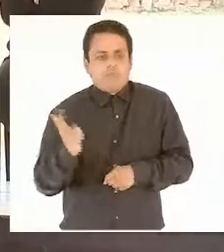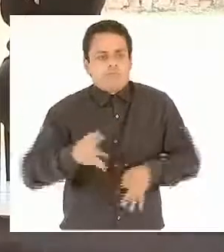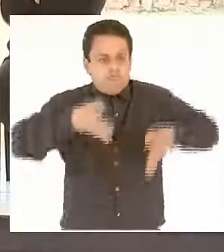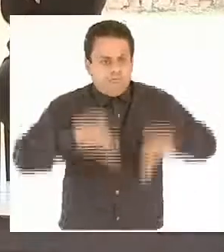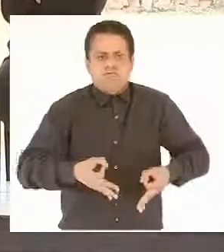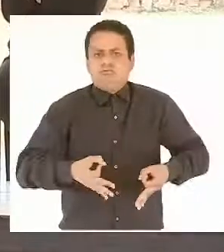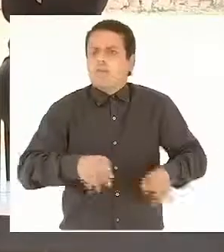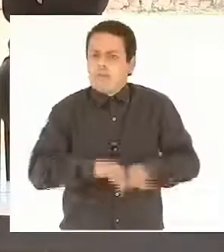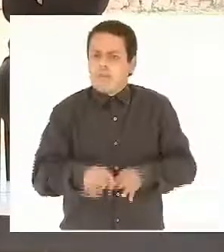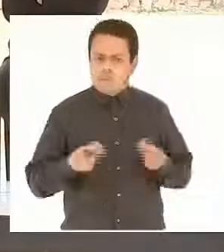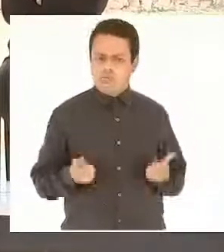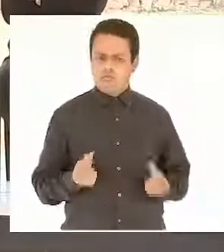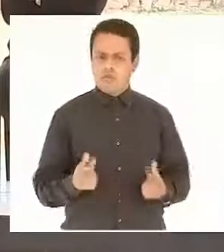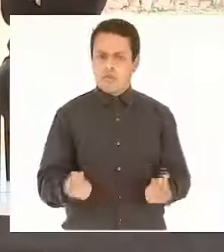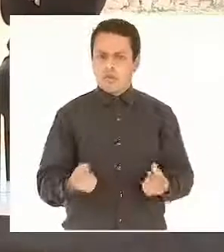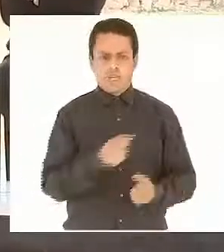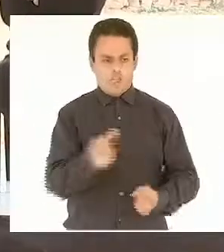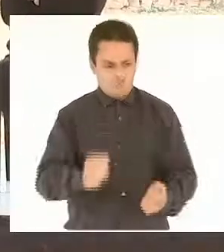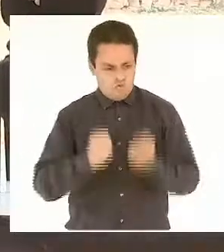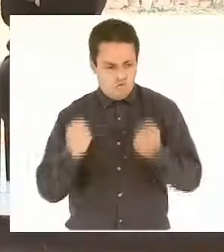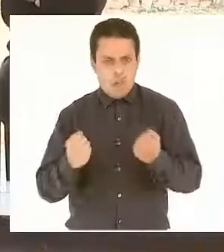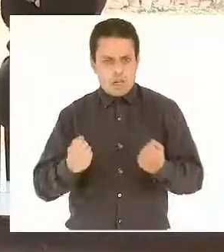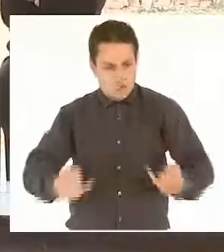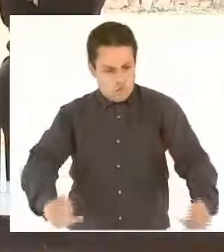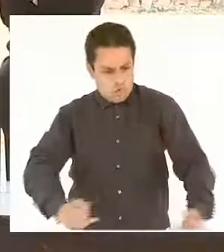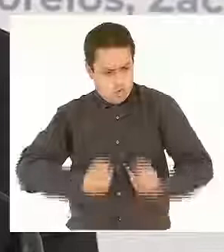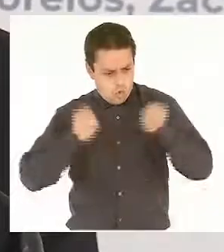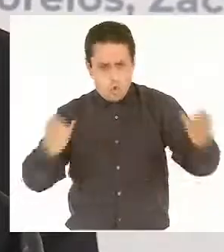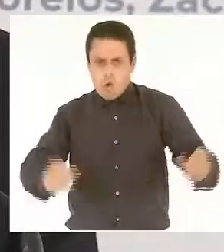su fortaleza, su juventud.